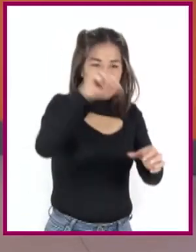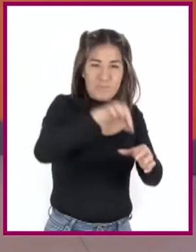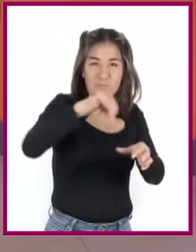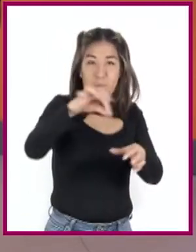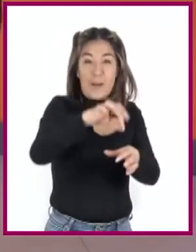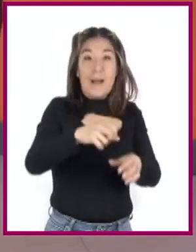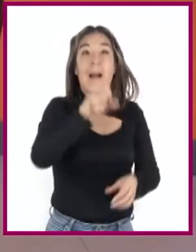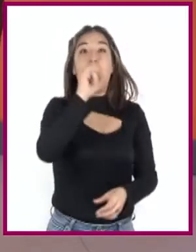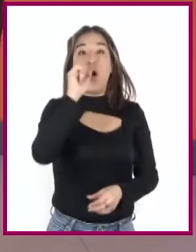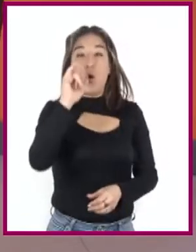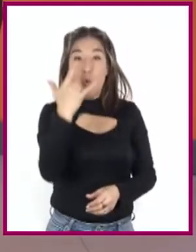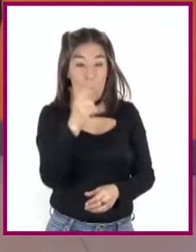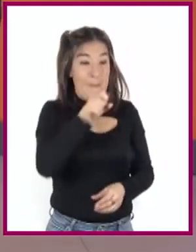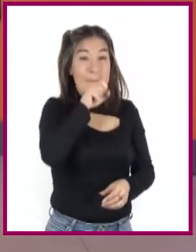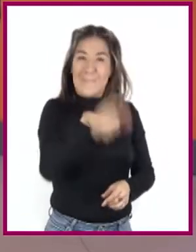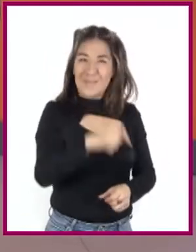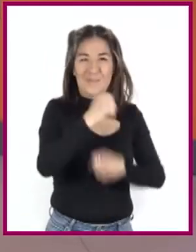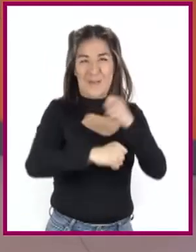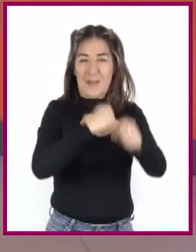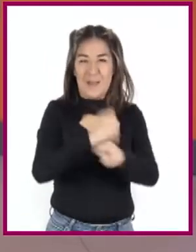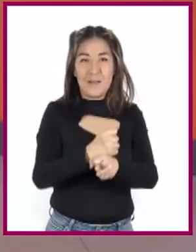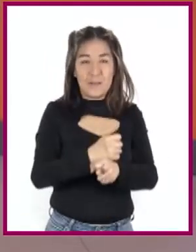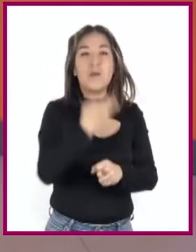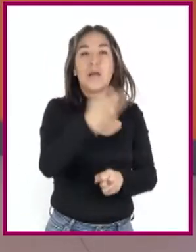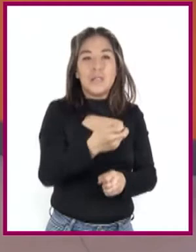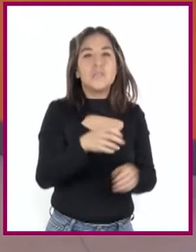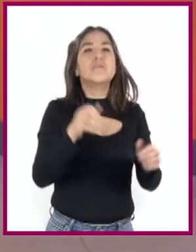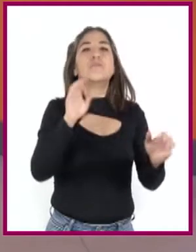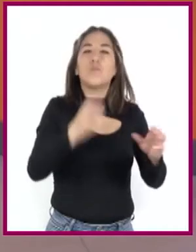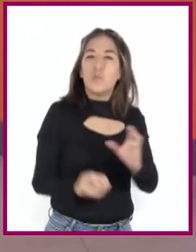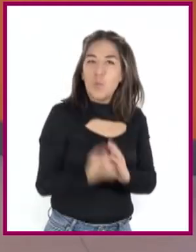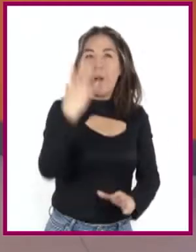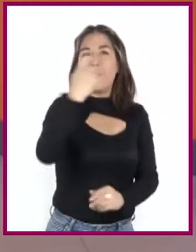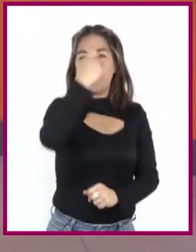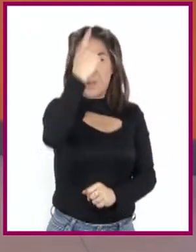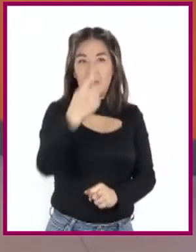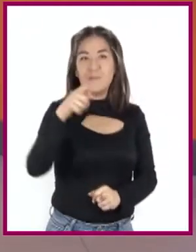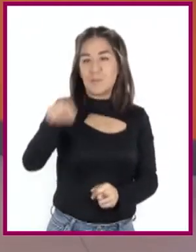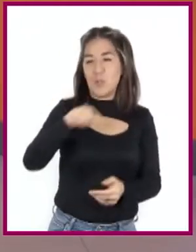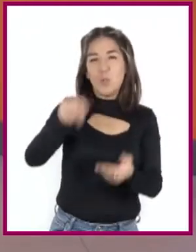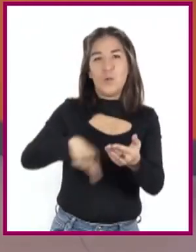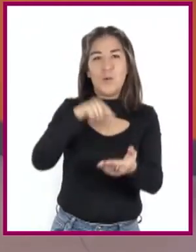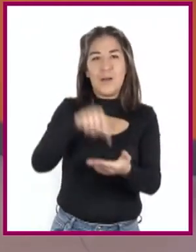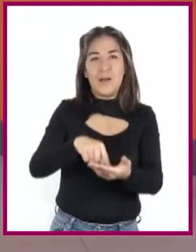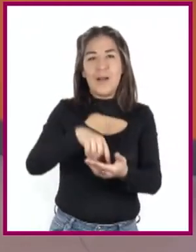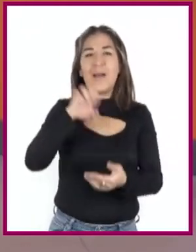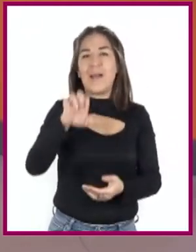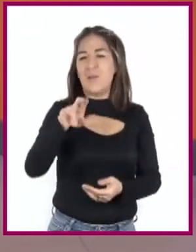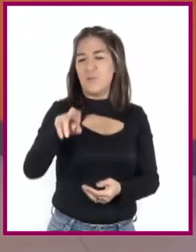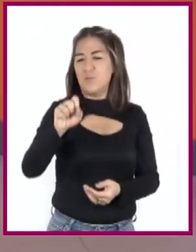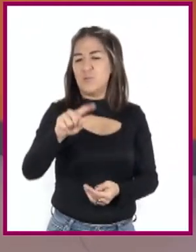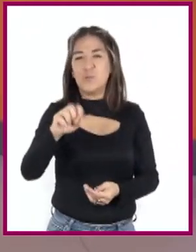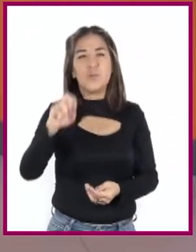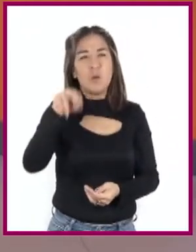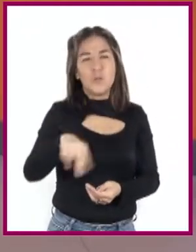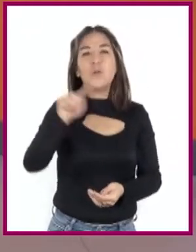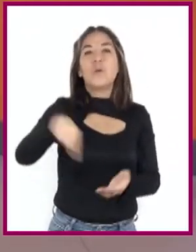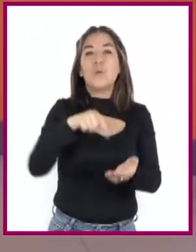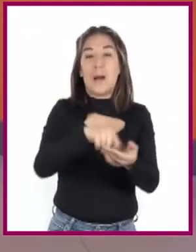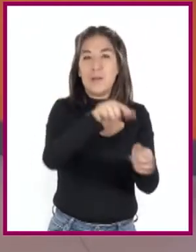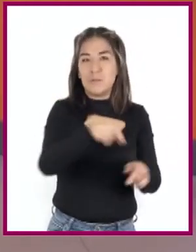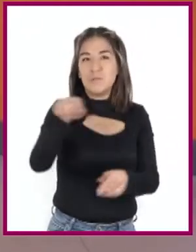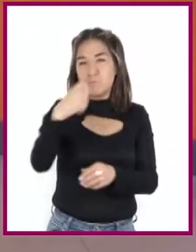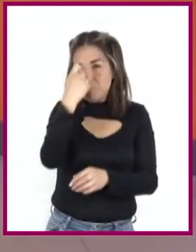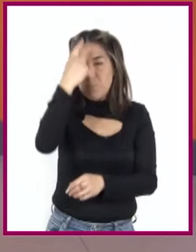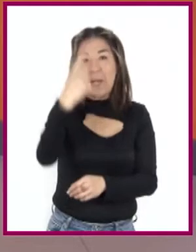año hicieron una demostración de su invento entre las estaciones de Euston y Camden Town, pero no fue hasta el 9 de julio